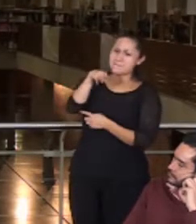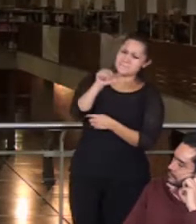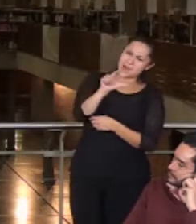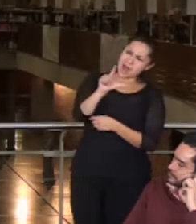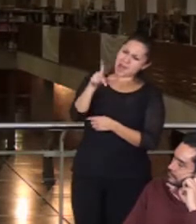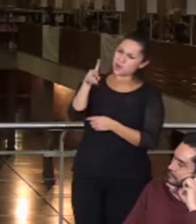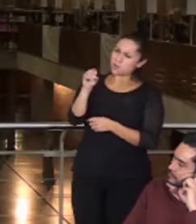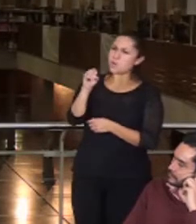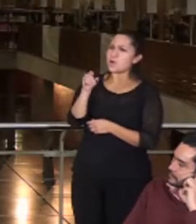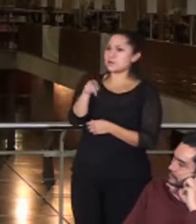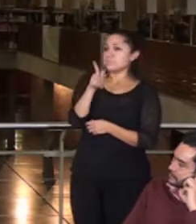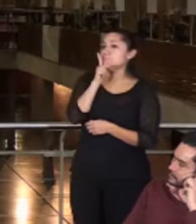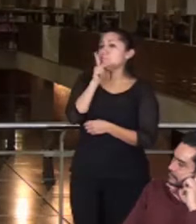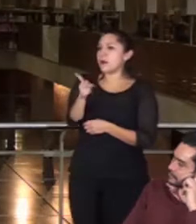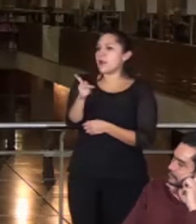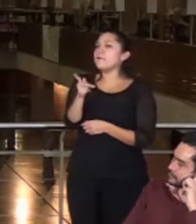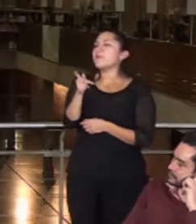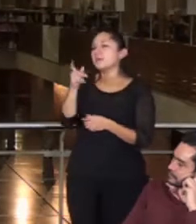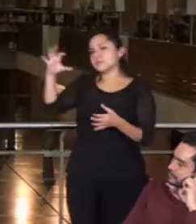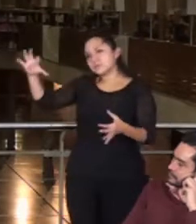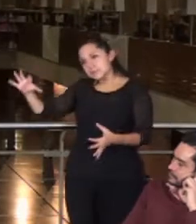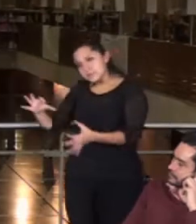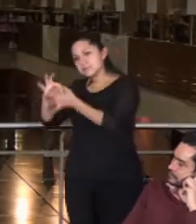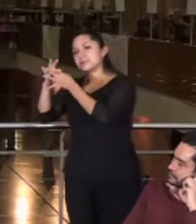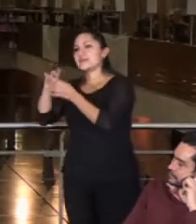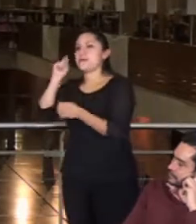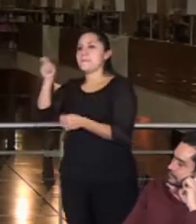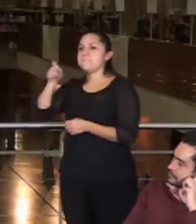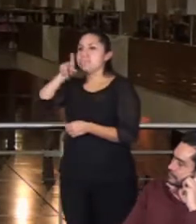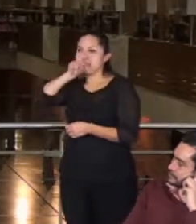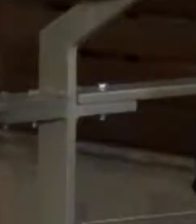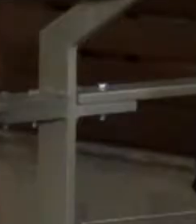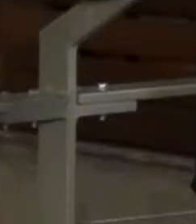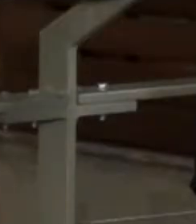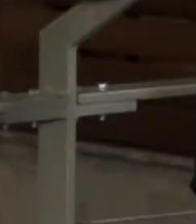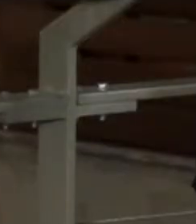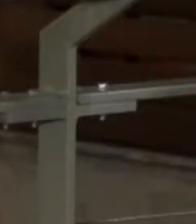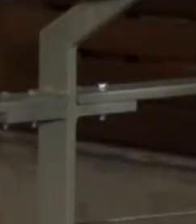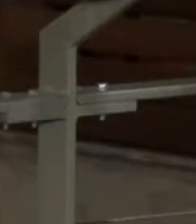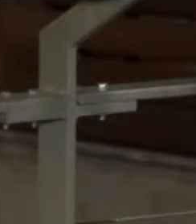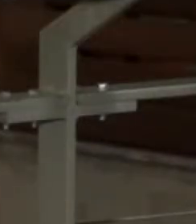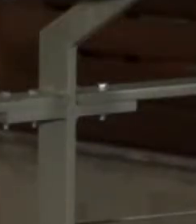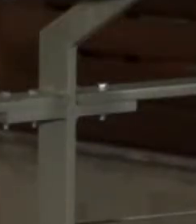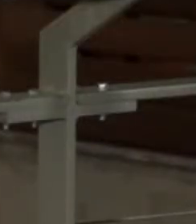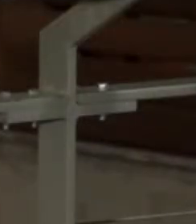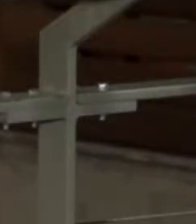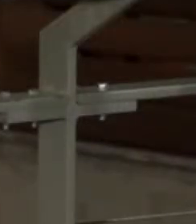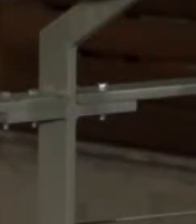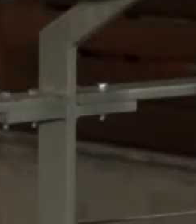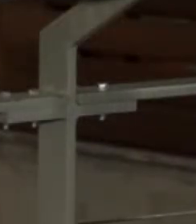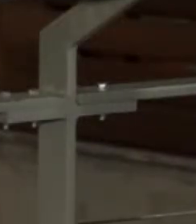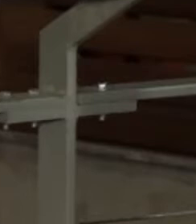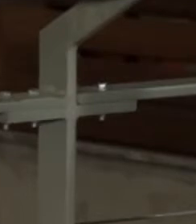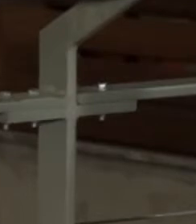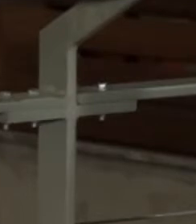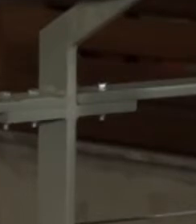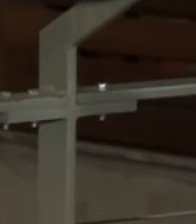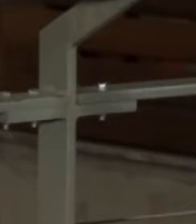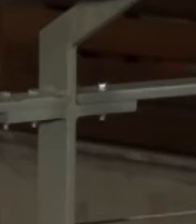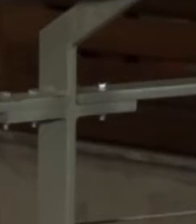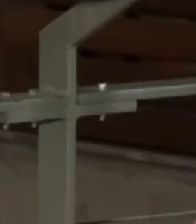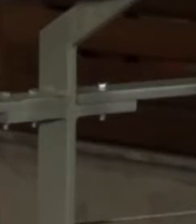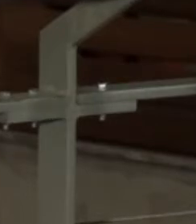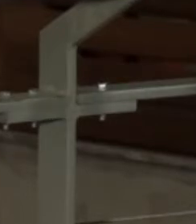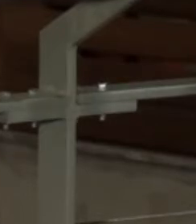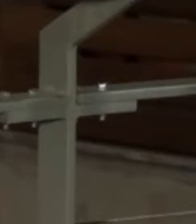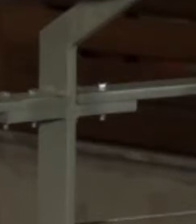aimara en lengua quechua que significa espíritu del cóndor y le pusimos un hombre poderoso o sea el cóndor